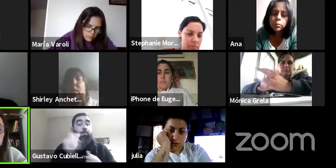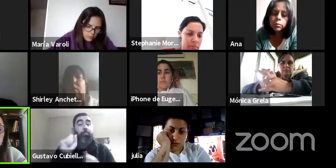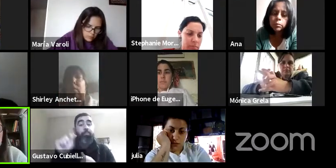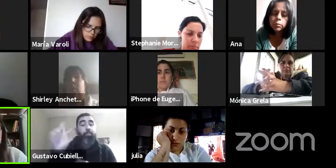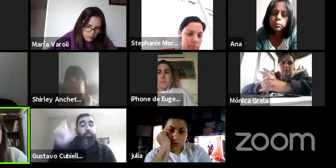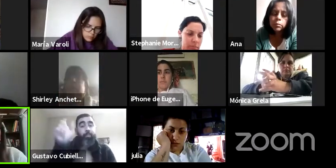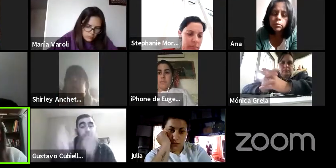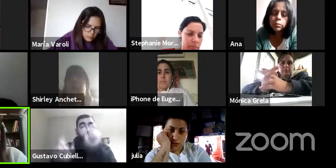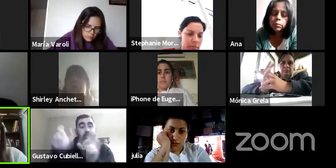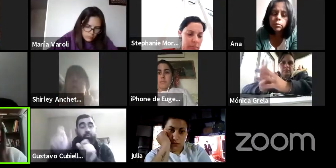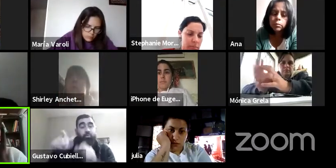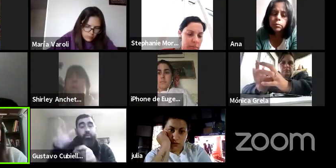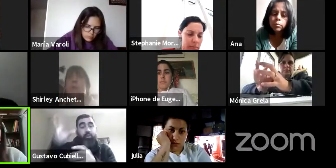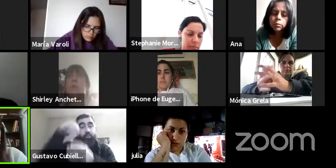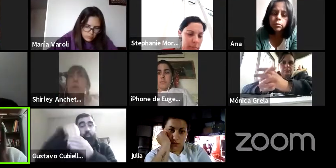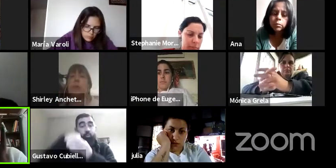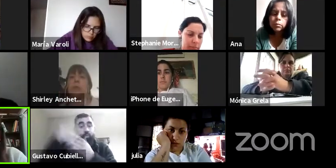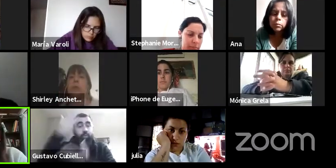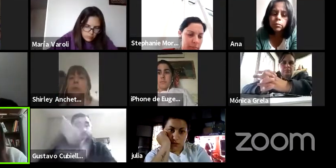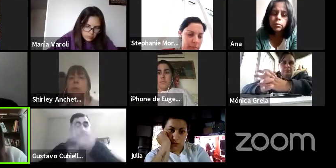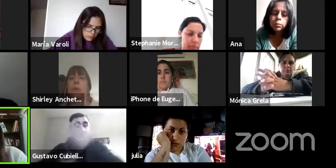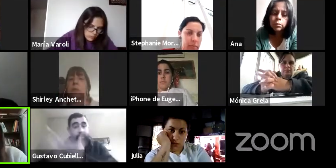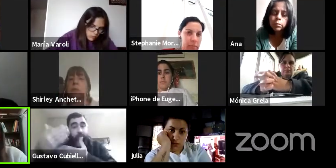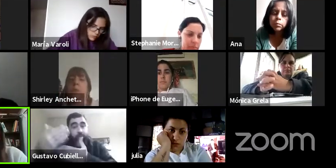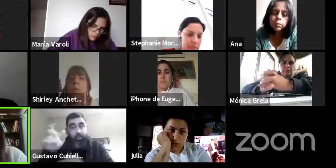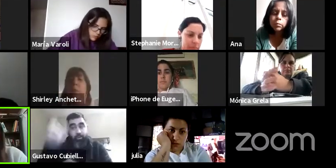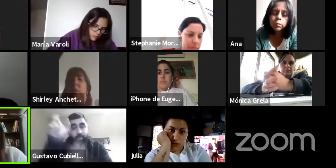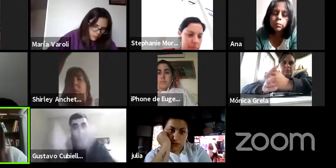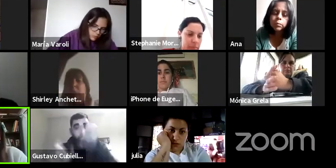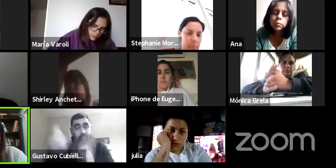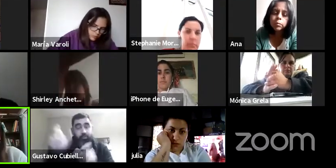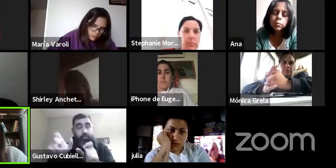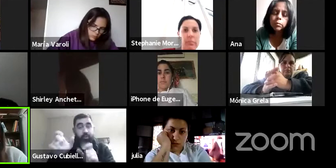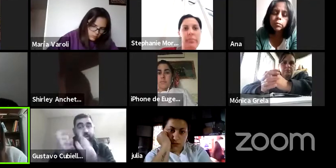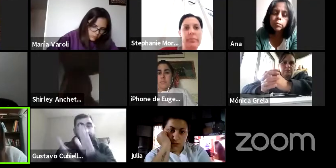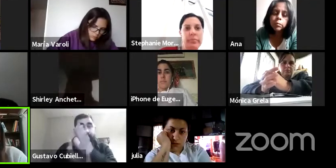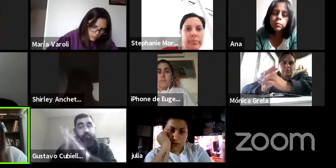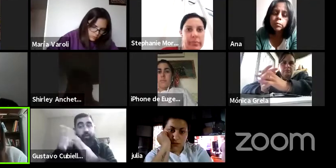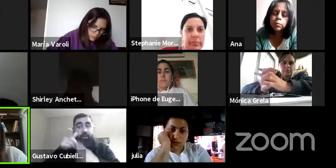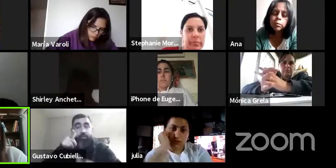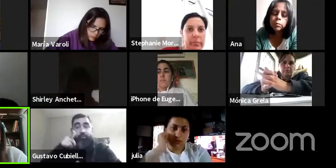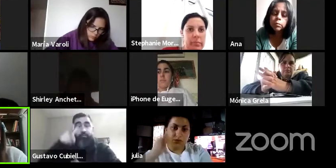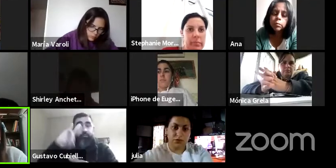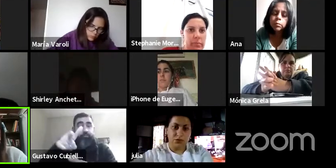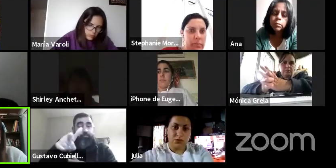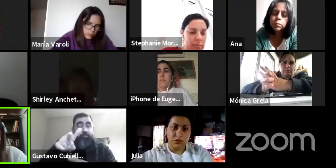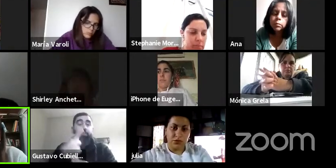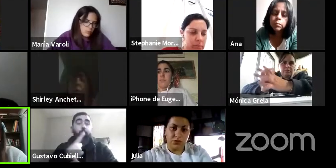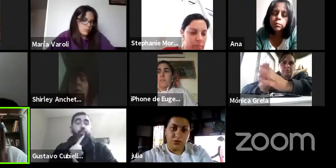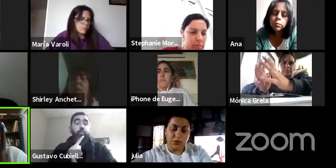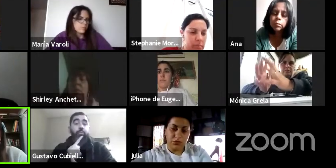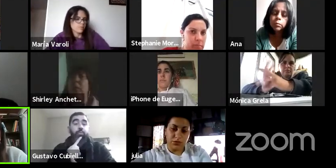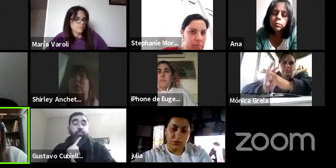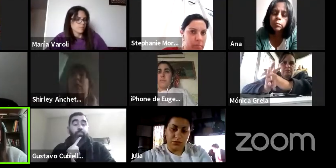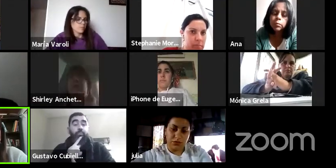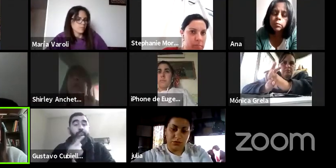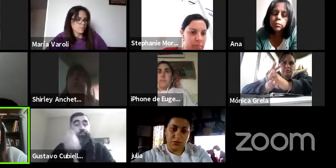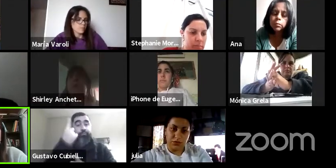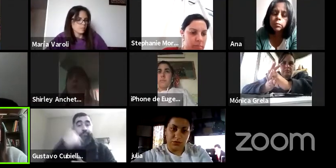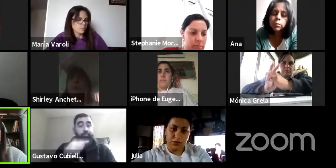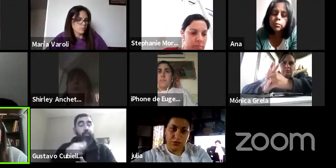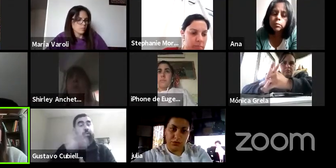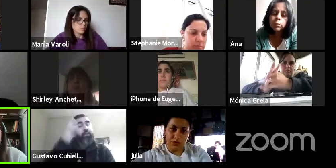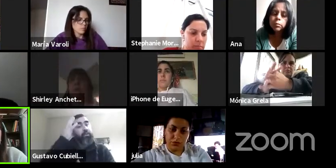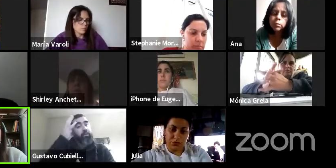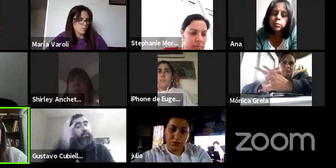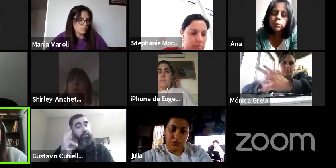personas involucradas y de las personas a los cuales y a las cuales va dirigida la política. En ese sentido, nos